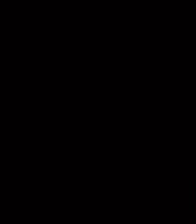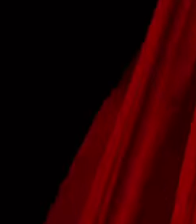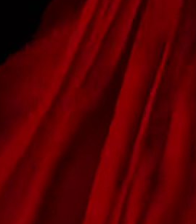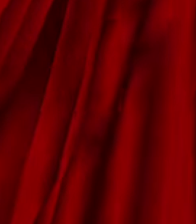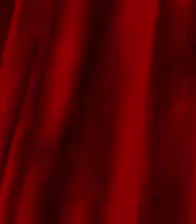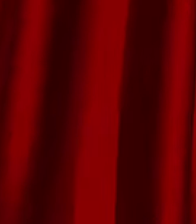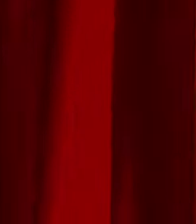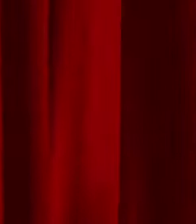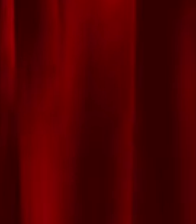¿Quién Gracias.